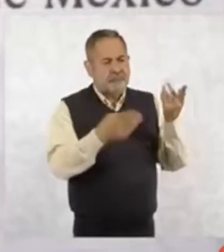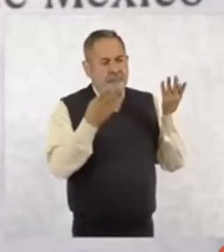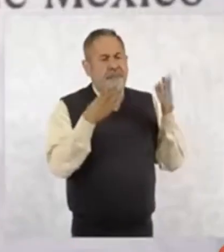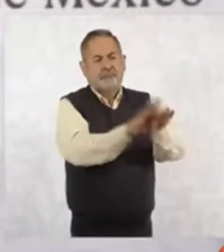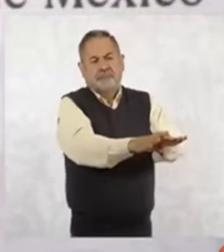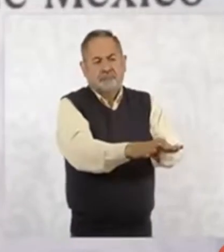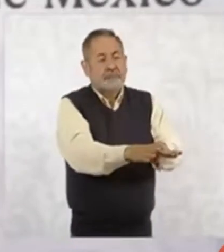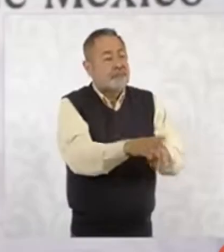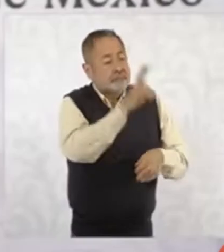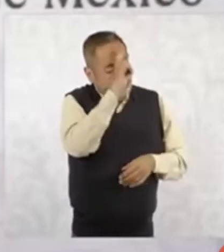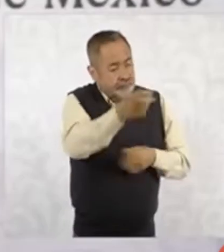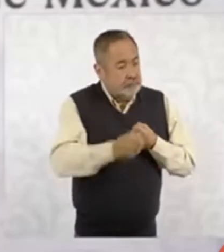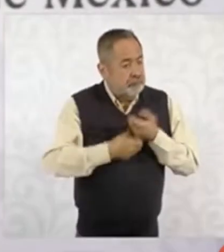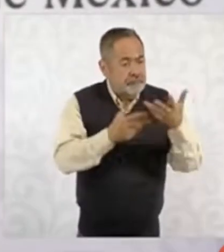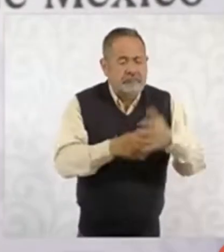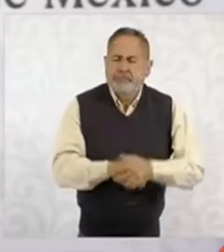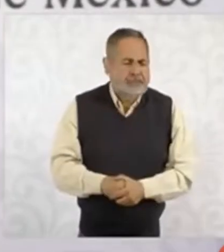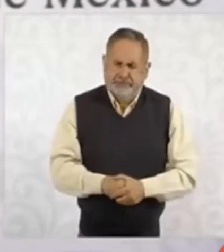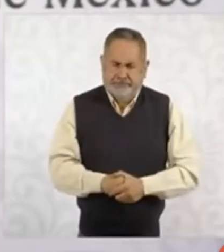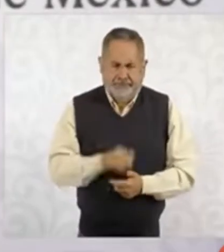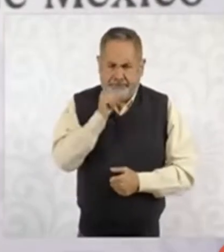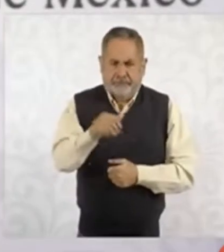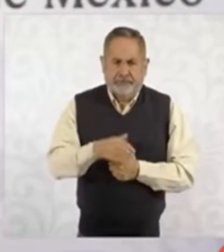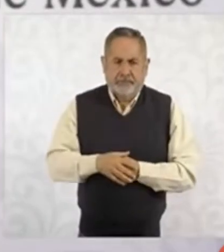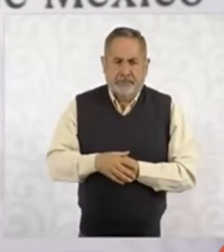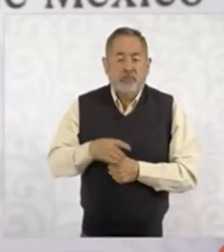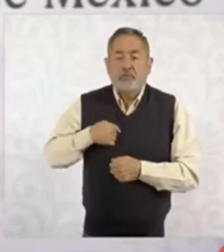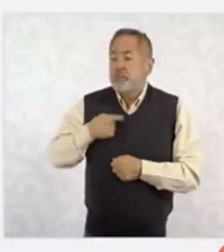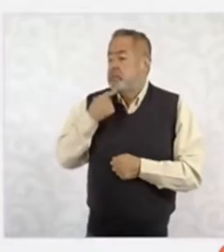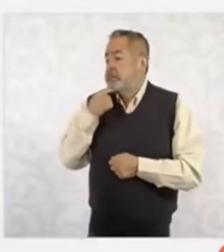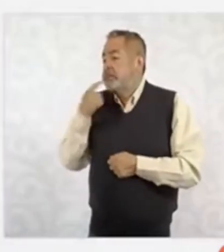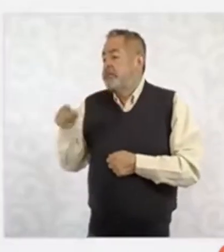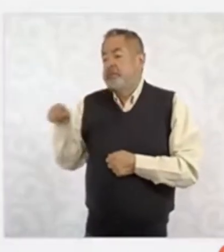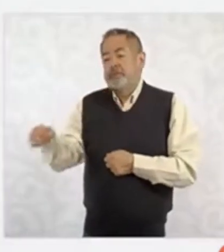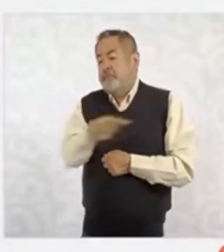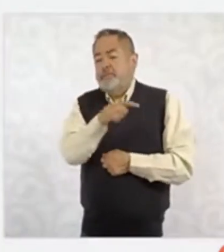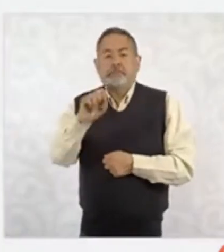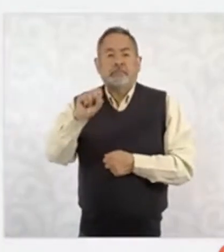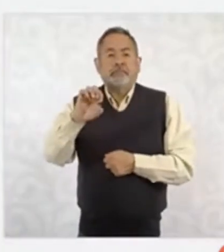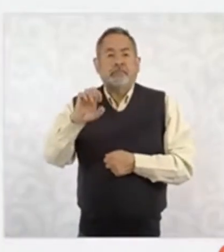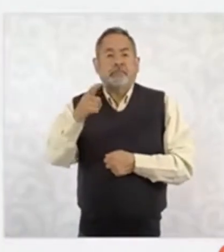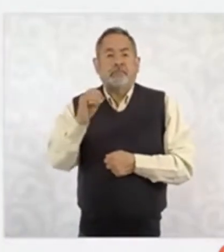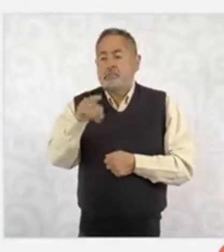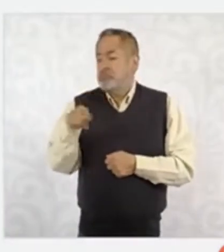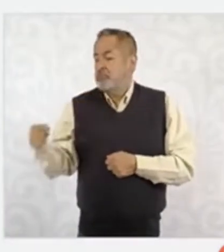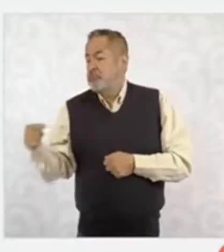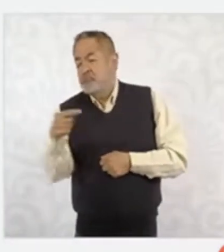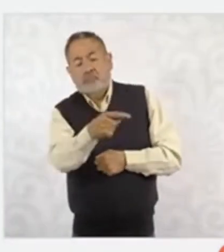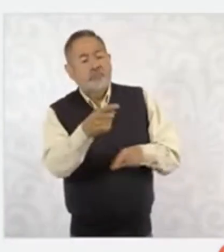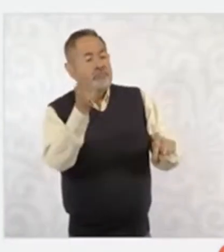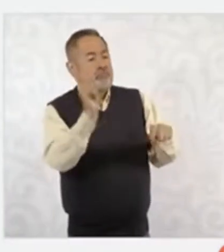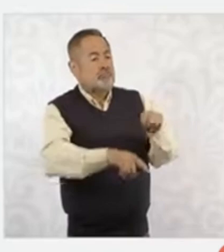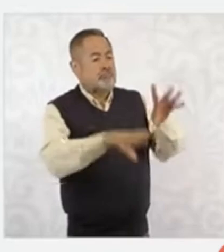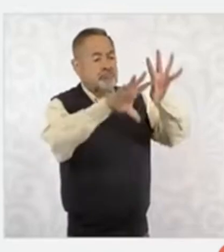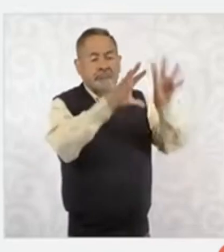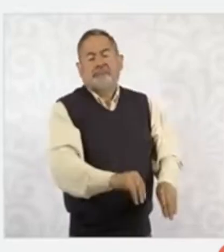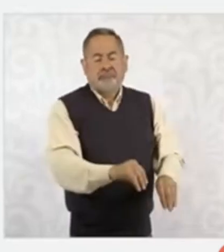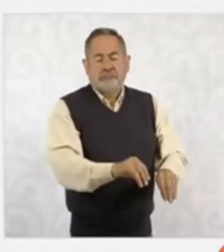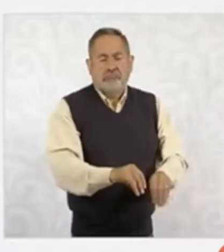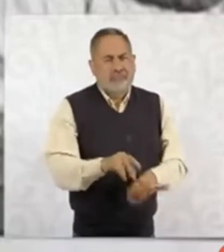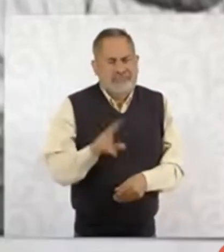No ejerzo a través de la Secretaría de Gobernación el poder de decirte bajo la señal,